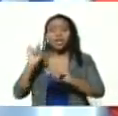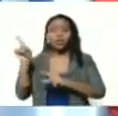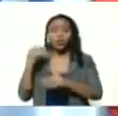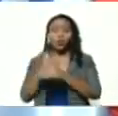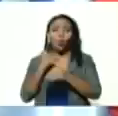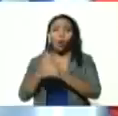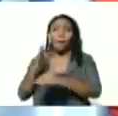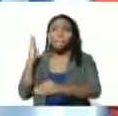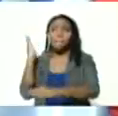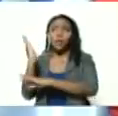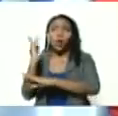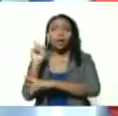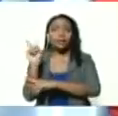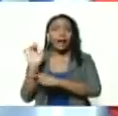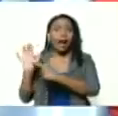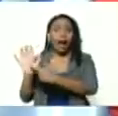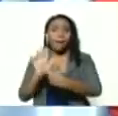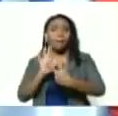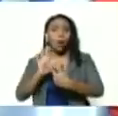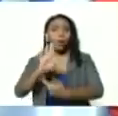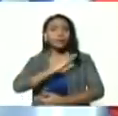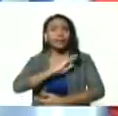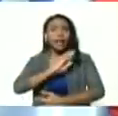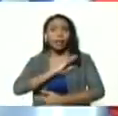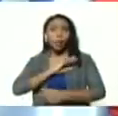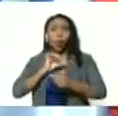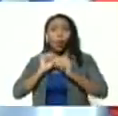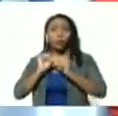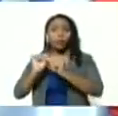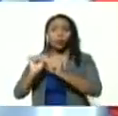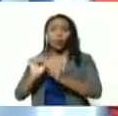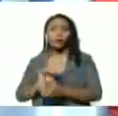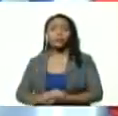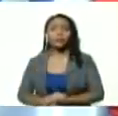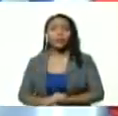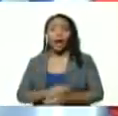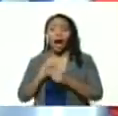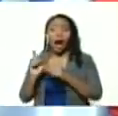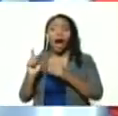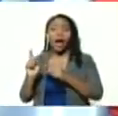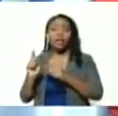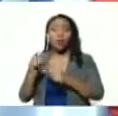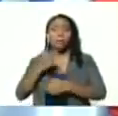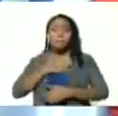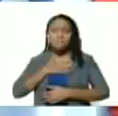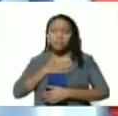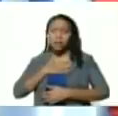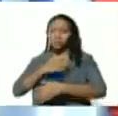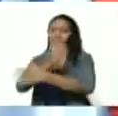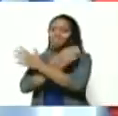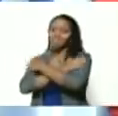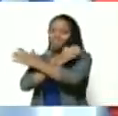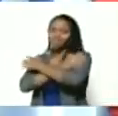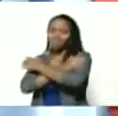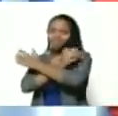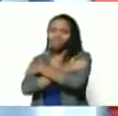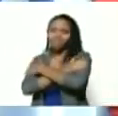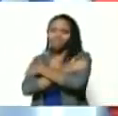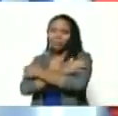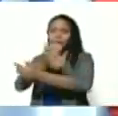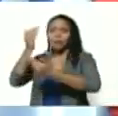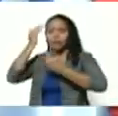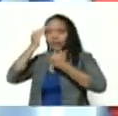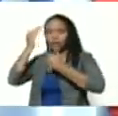sancionados. Ese es el ejemplo que tenemos que continuar. A ellos mis felicitaciones, mi